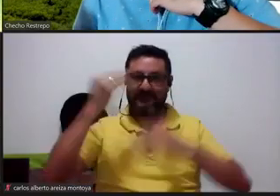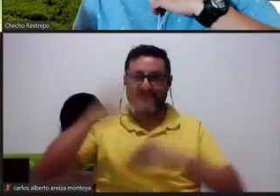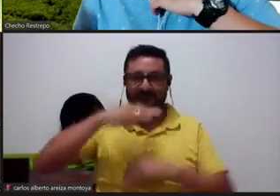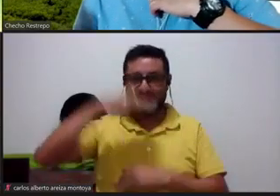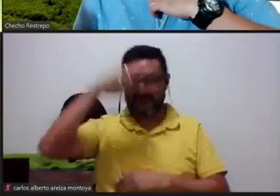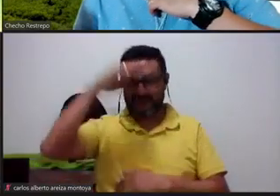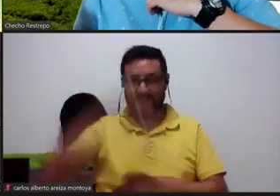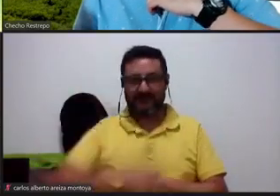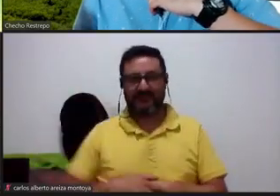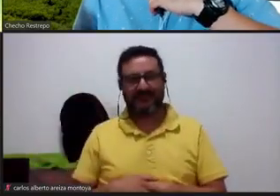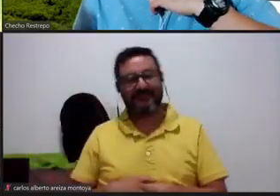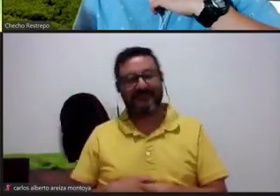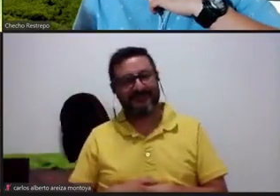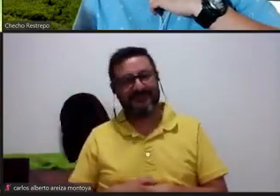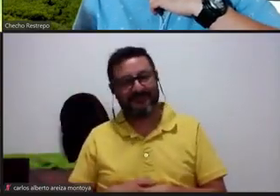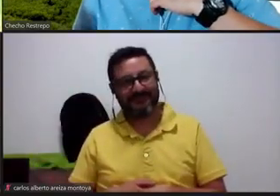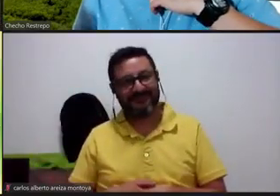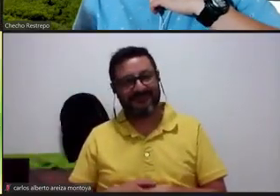nunca lo doy en cuenta.